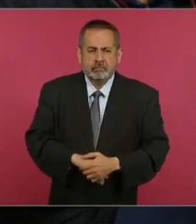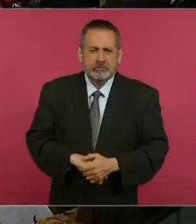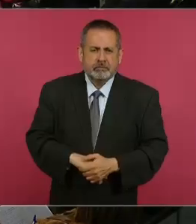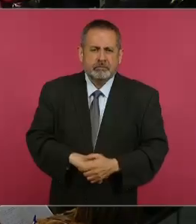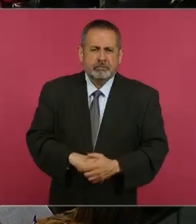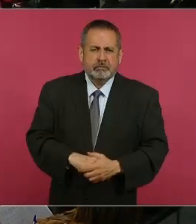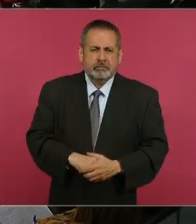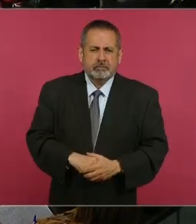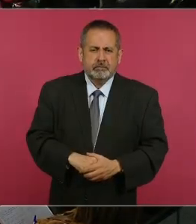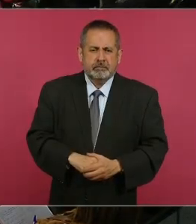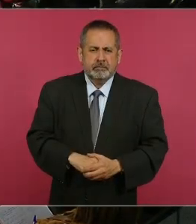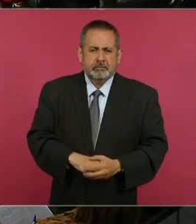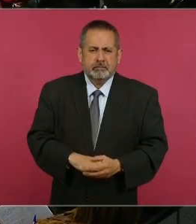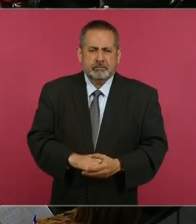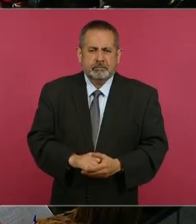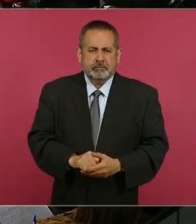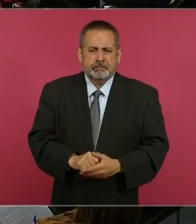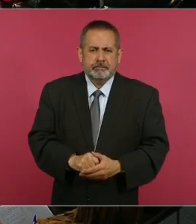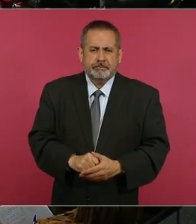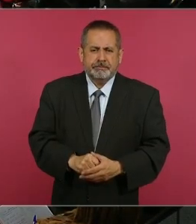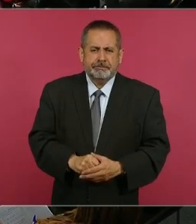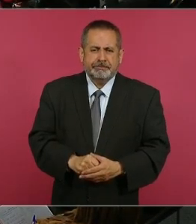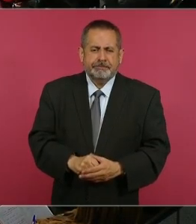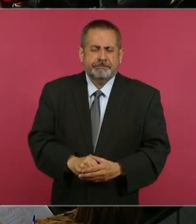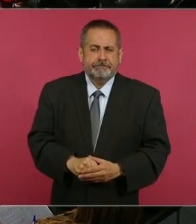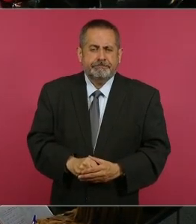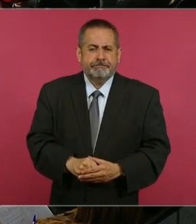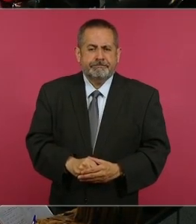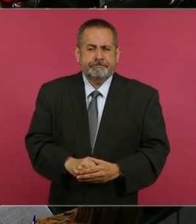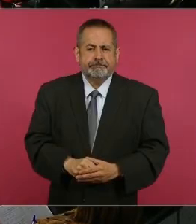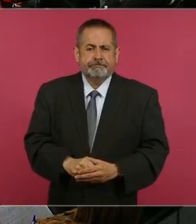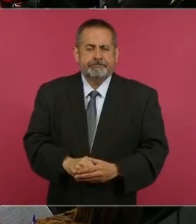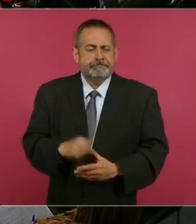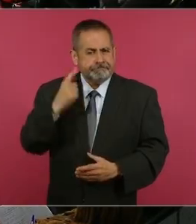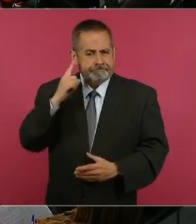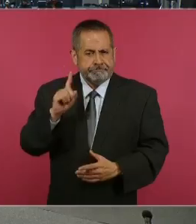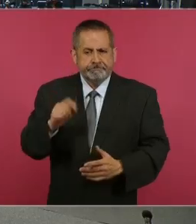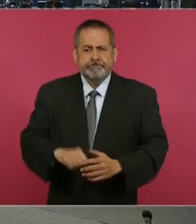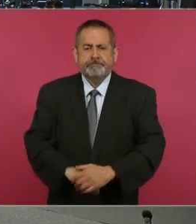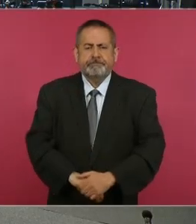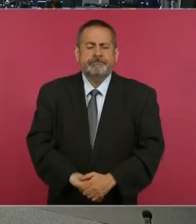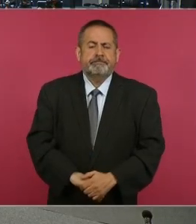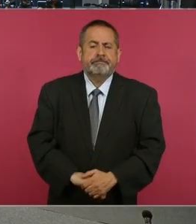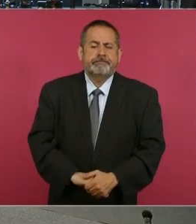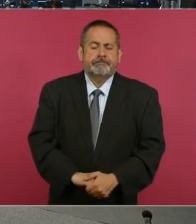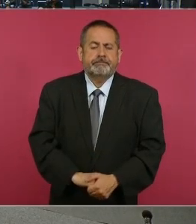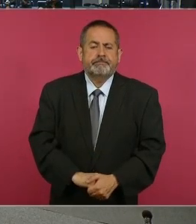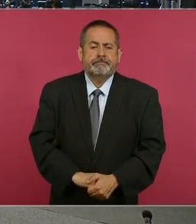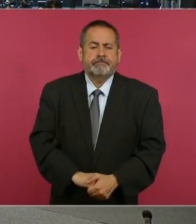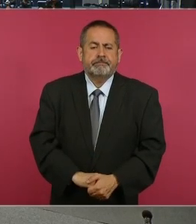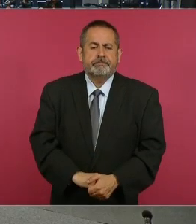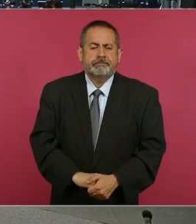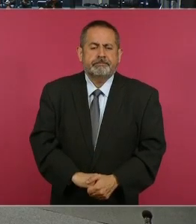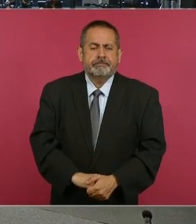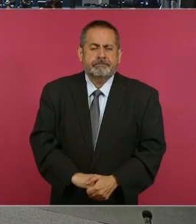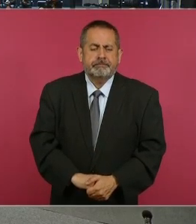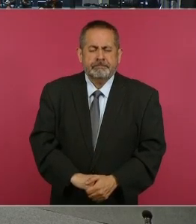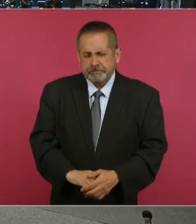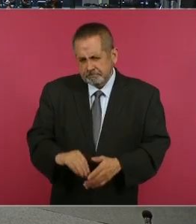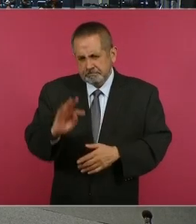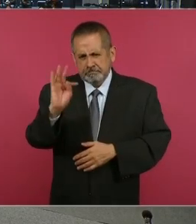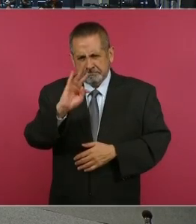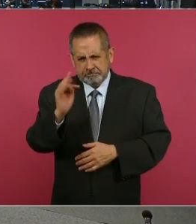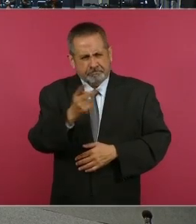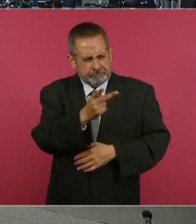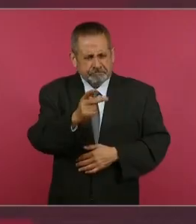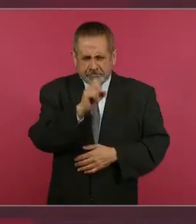es el automóvil de la foto, y ya se han dedicado a tener varias estaciones en todo el país. A lo mejor ellos pueden también